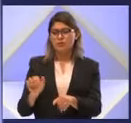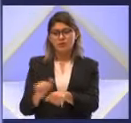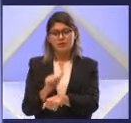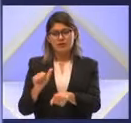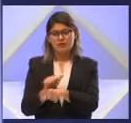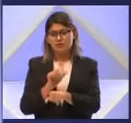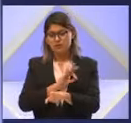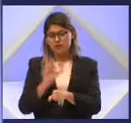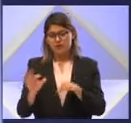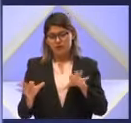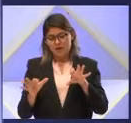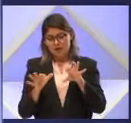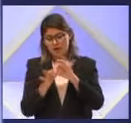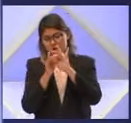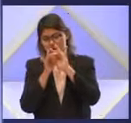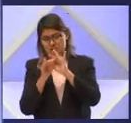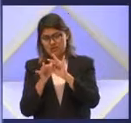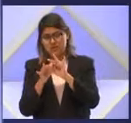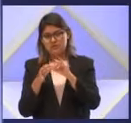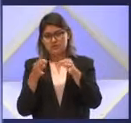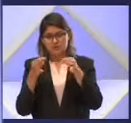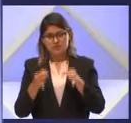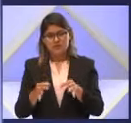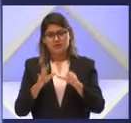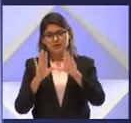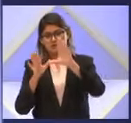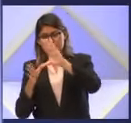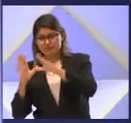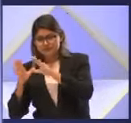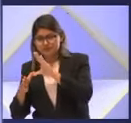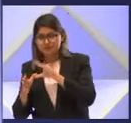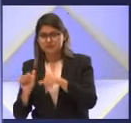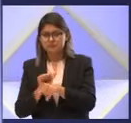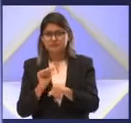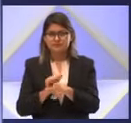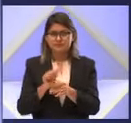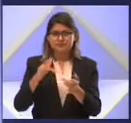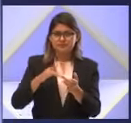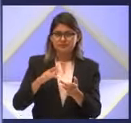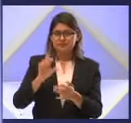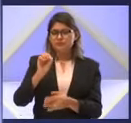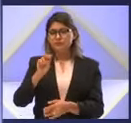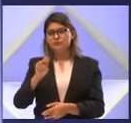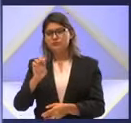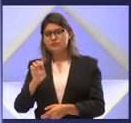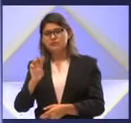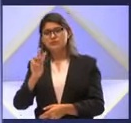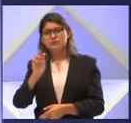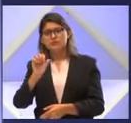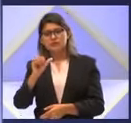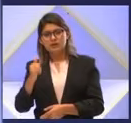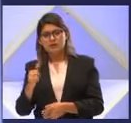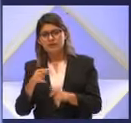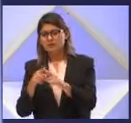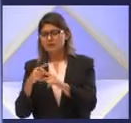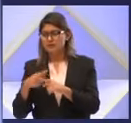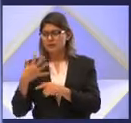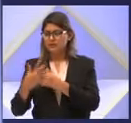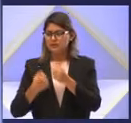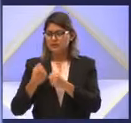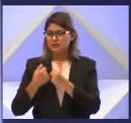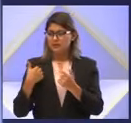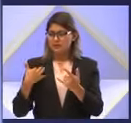un satélite estamos hablando que space exo one web los satélites se han desarrollado en los últimos cinco años